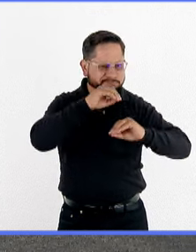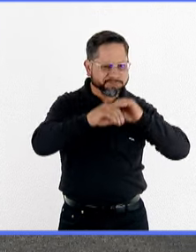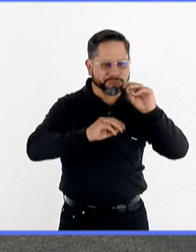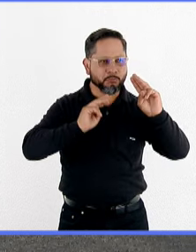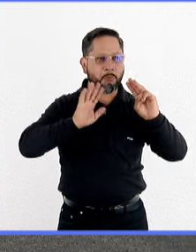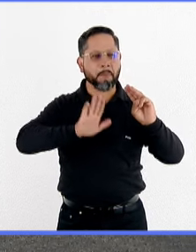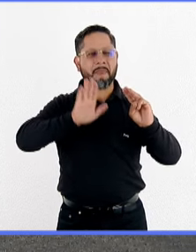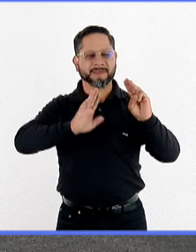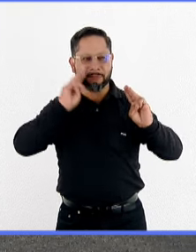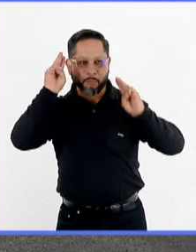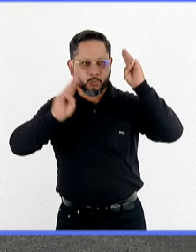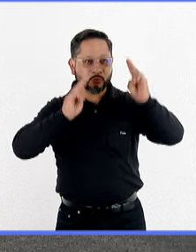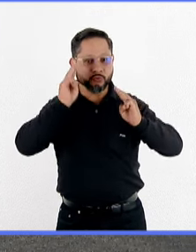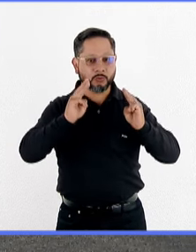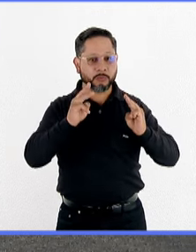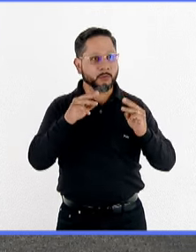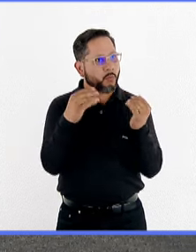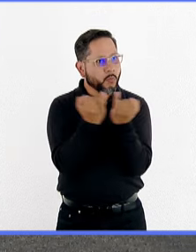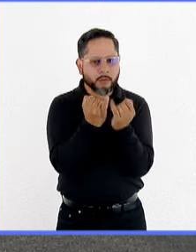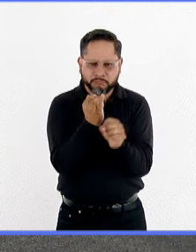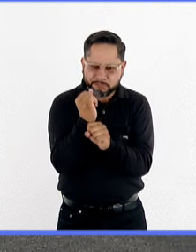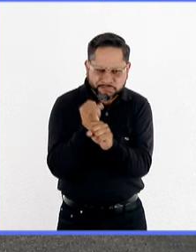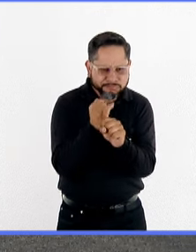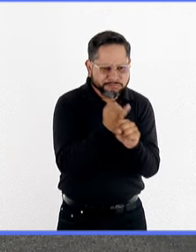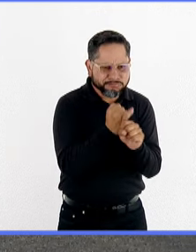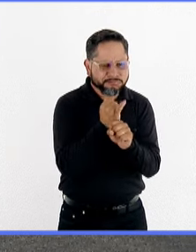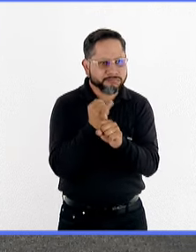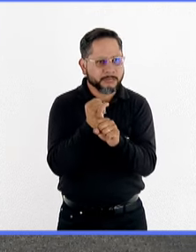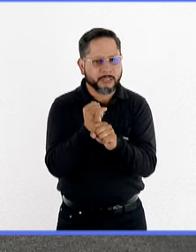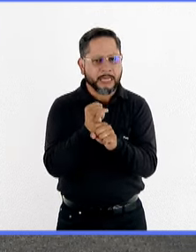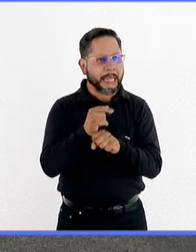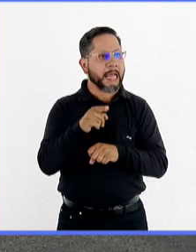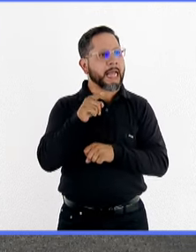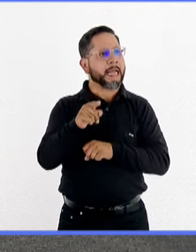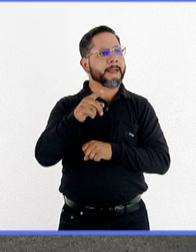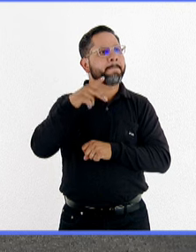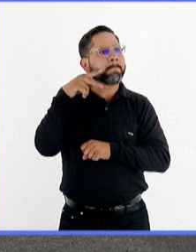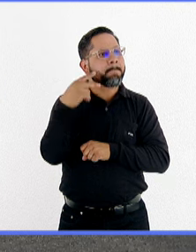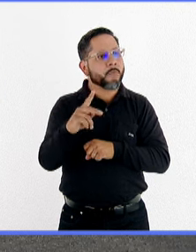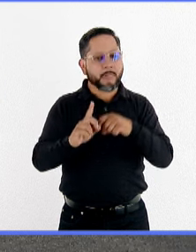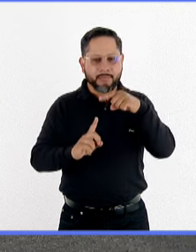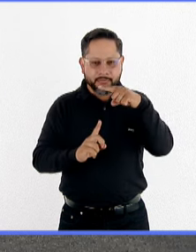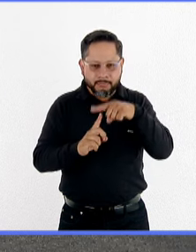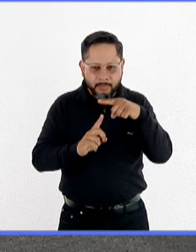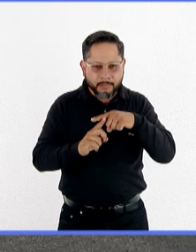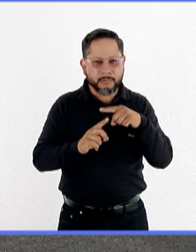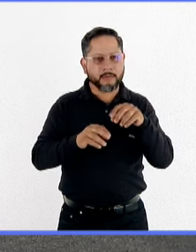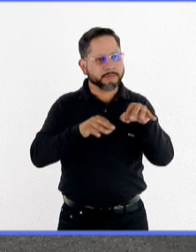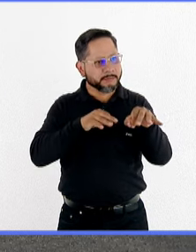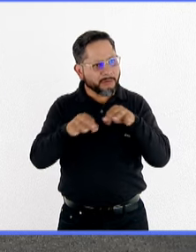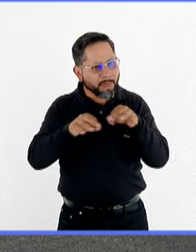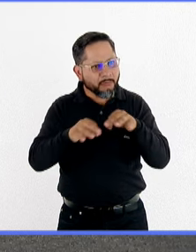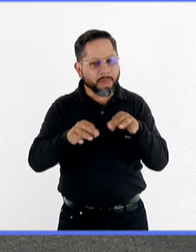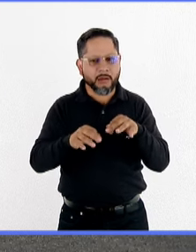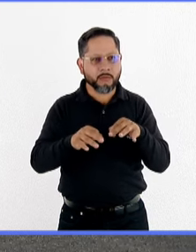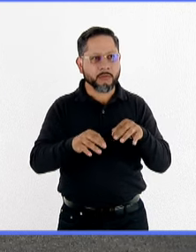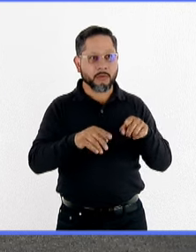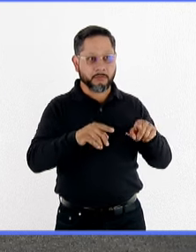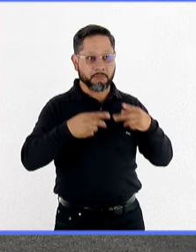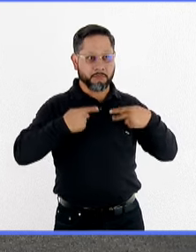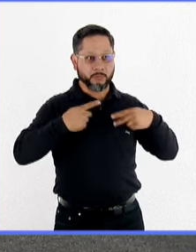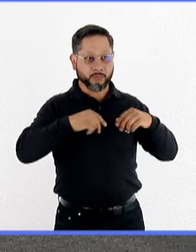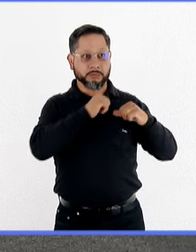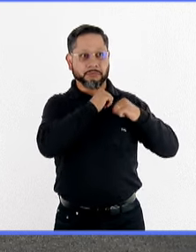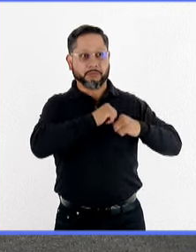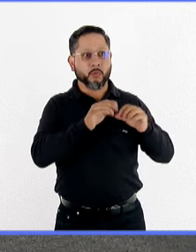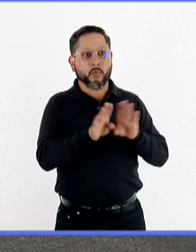pero es también un laboratorio de investigación. ¿Cuáles son algunas de las tareas de los trabajos que llevan a cabo los investigadores en